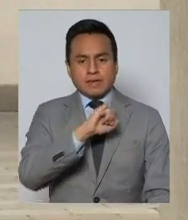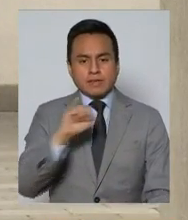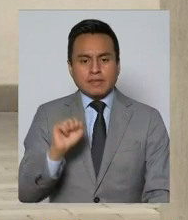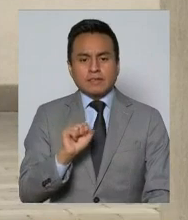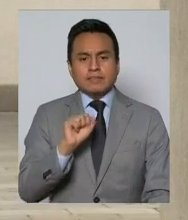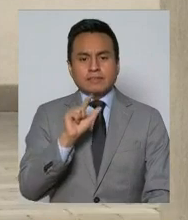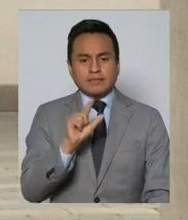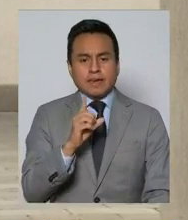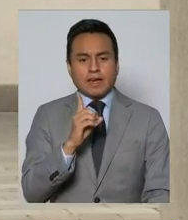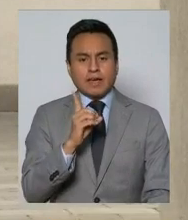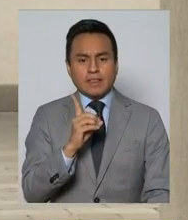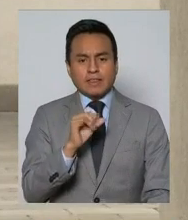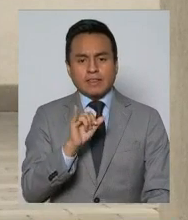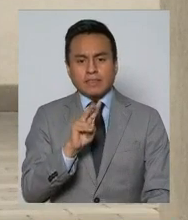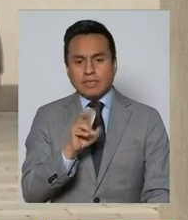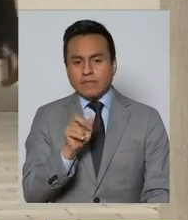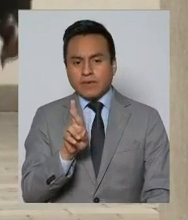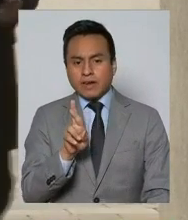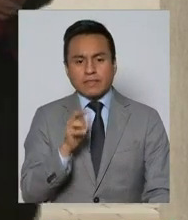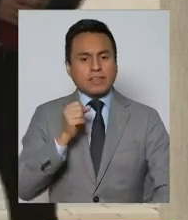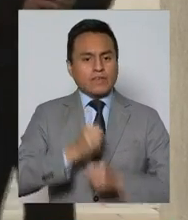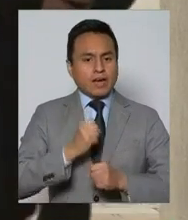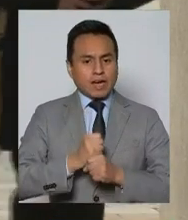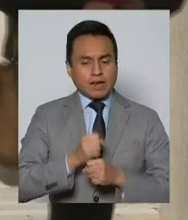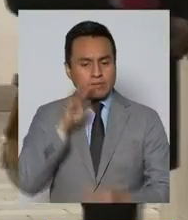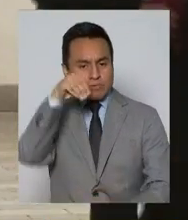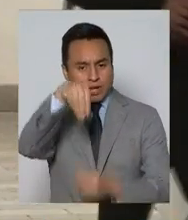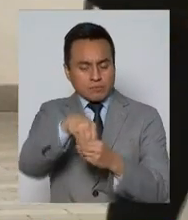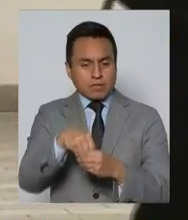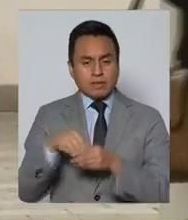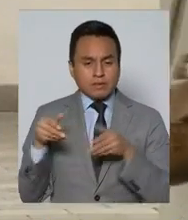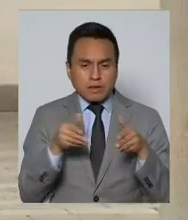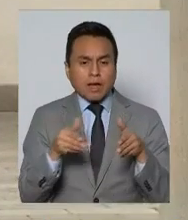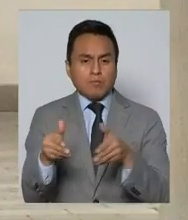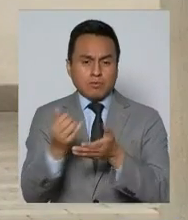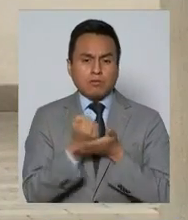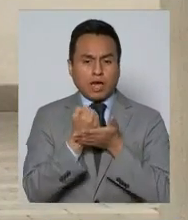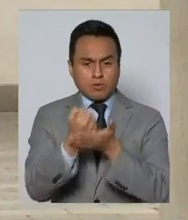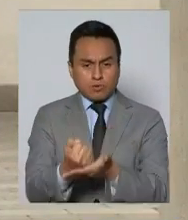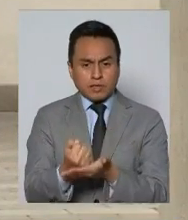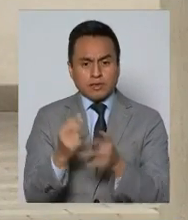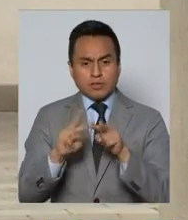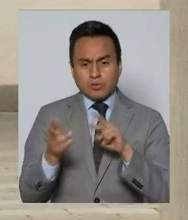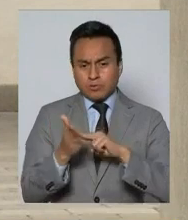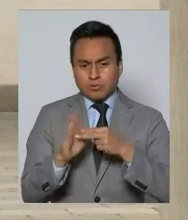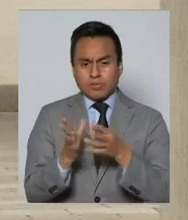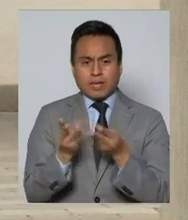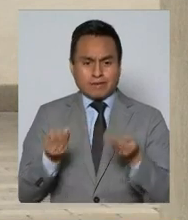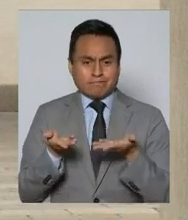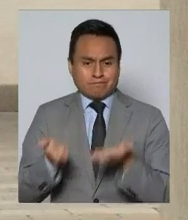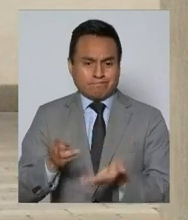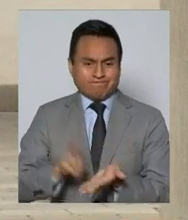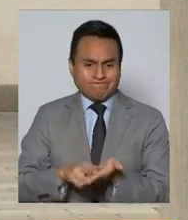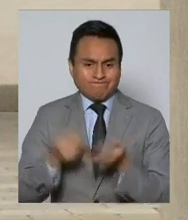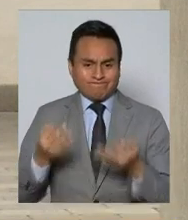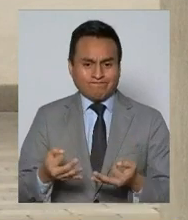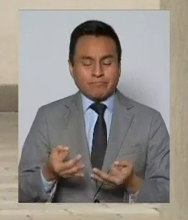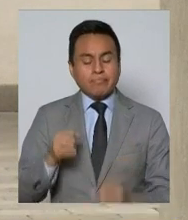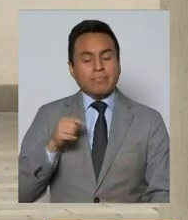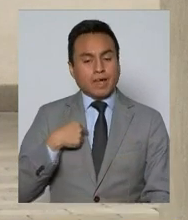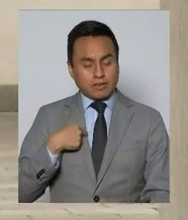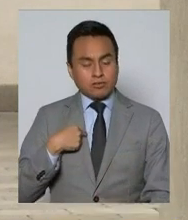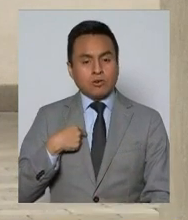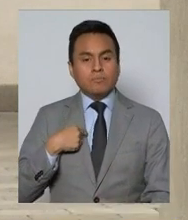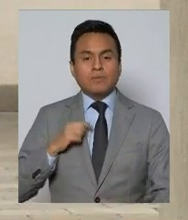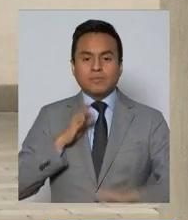para trabajar e involucrarme en caminos que ayuden a solucionar esta realidad. Así que a eso